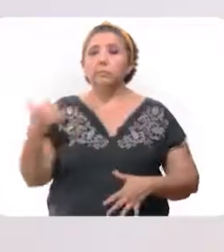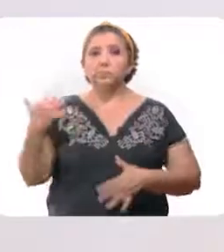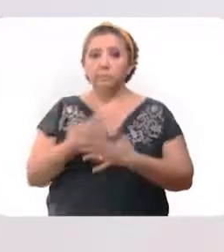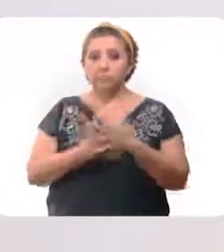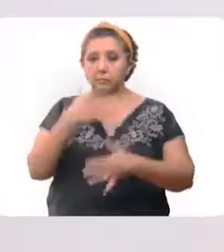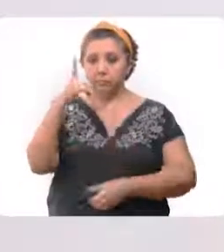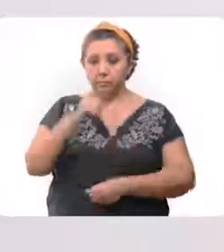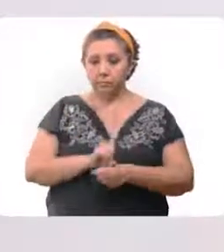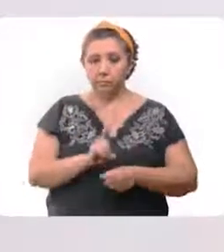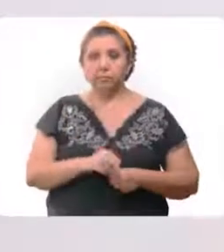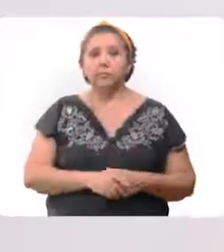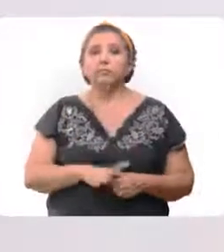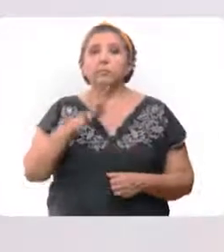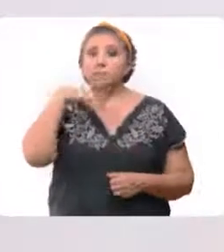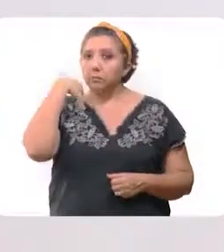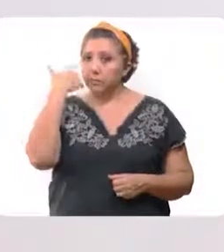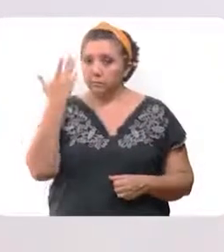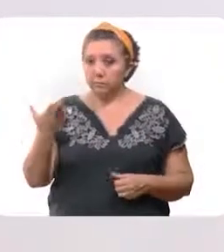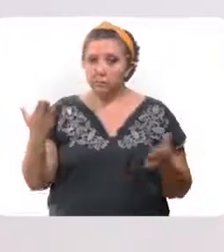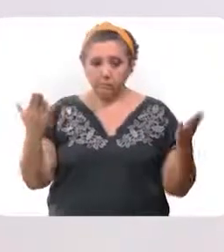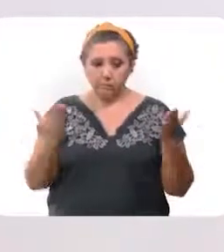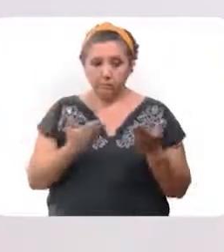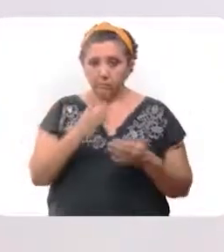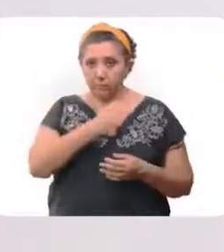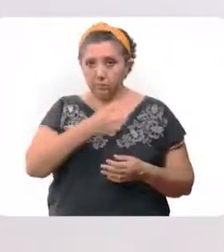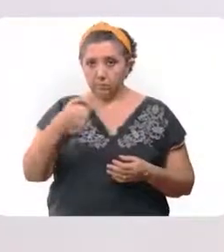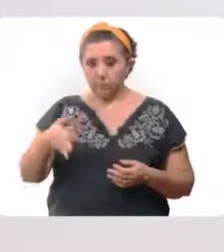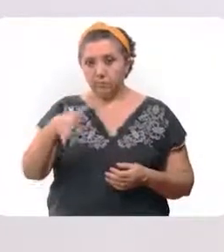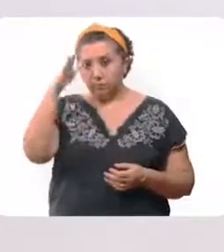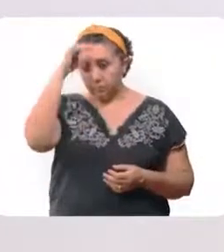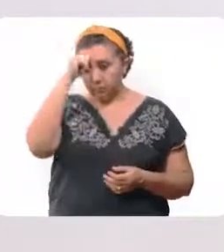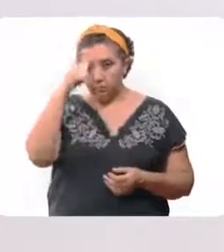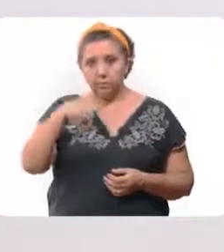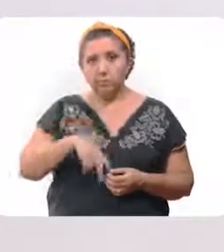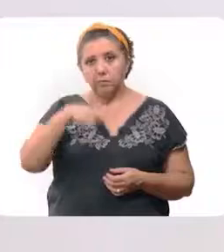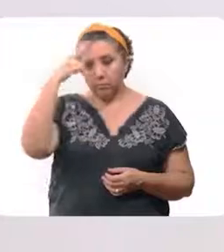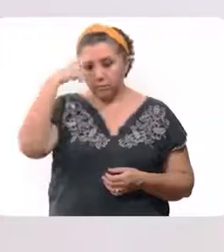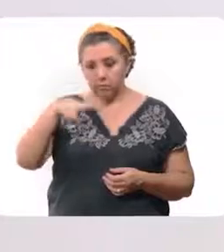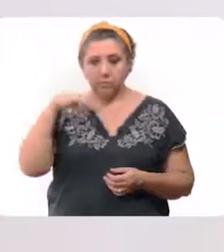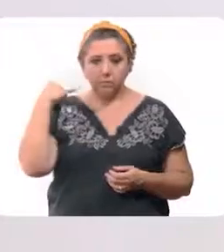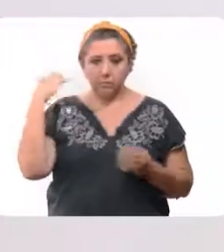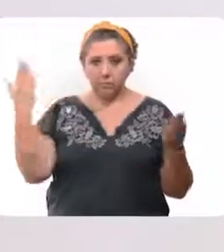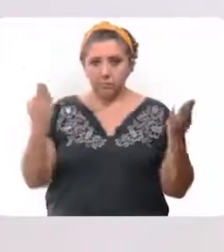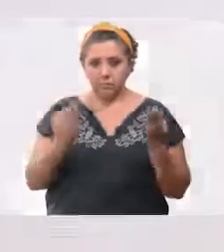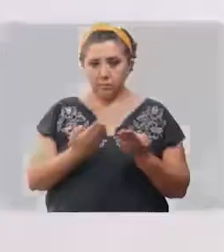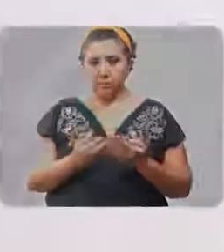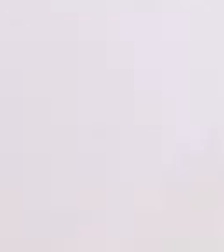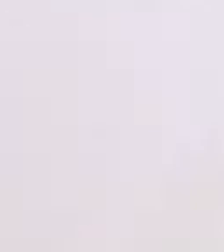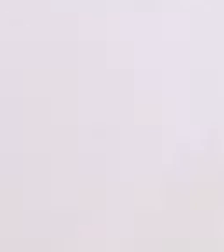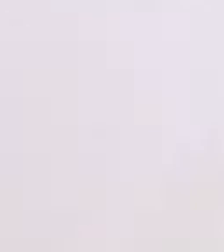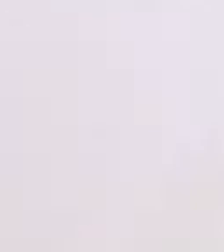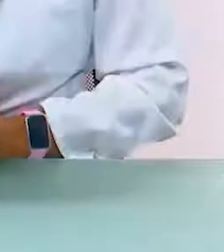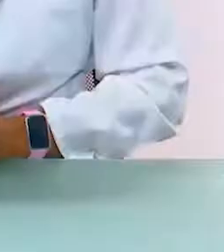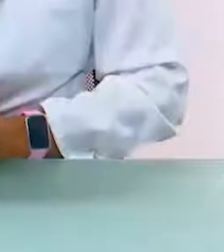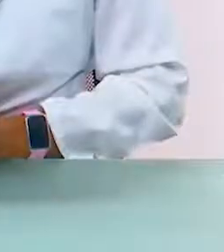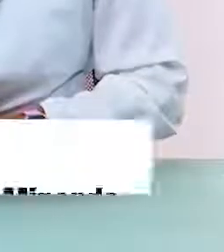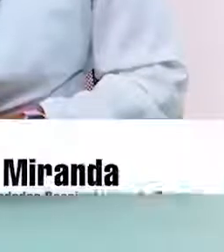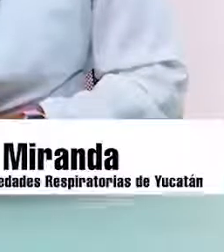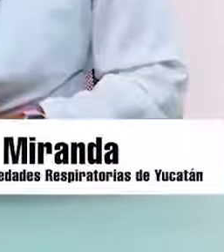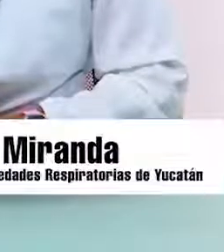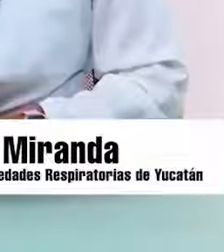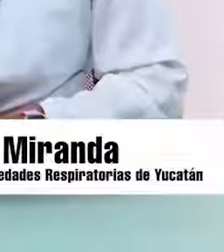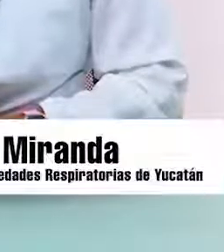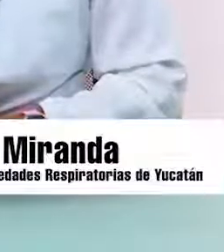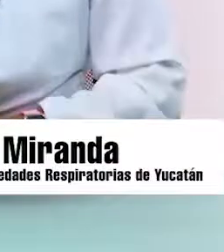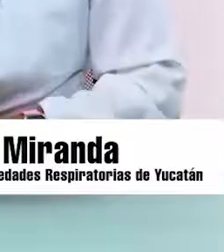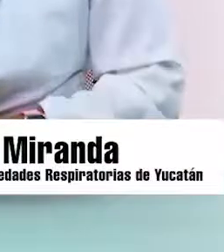cada 15 días, con la finalidad de homologar fechas de presentación con el semáforo quincenal del Gobierno federal. Ese es el informe del día de